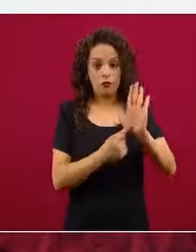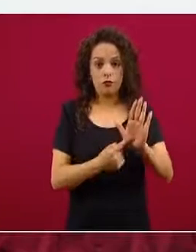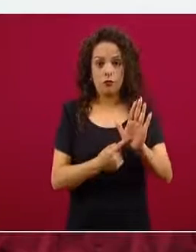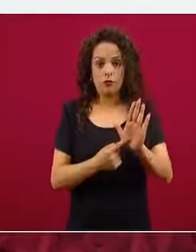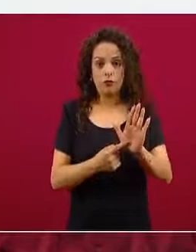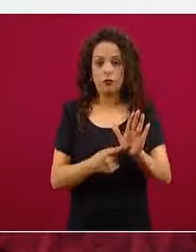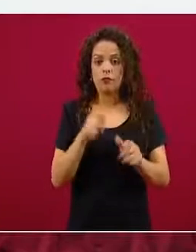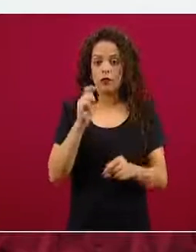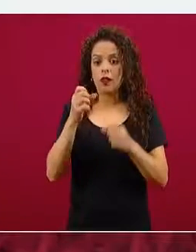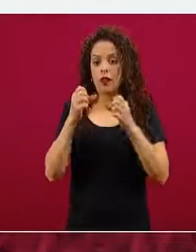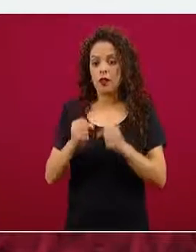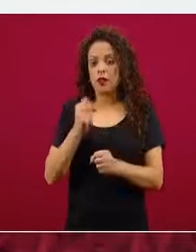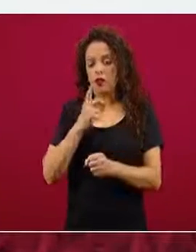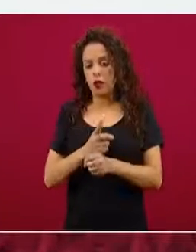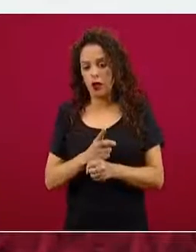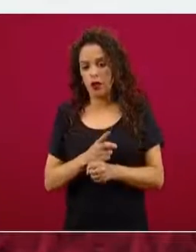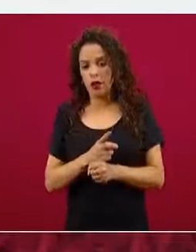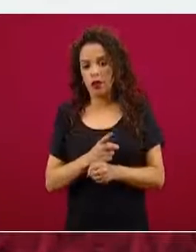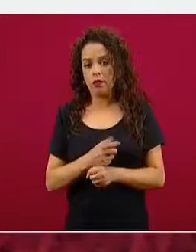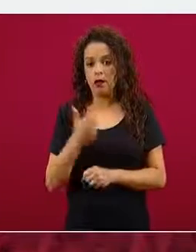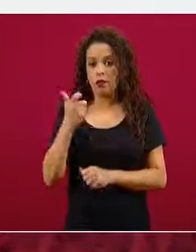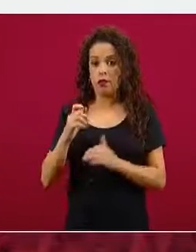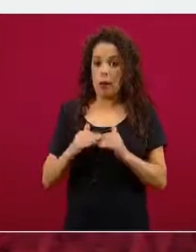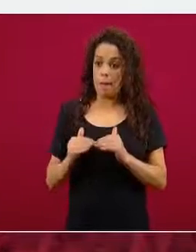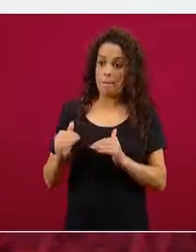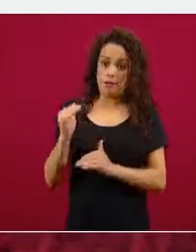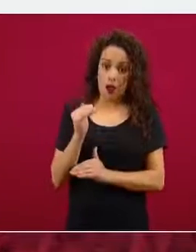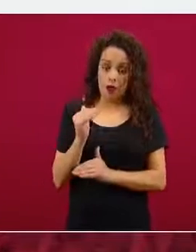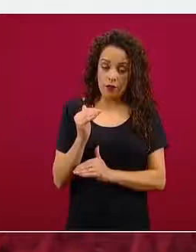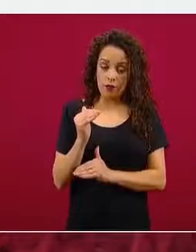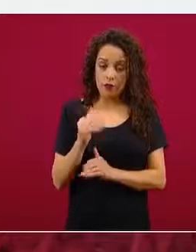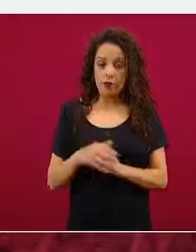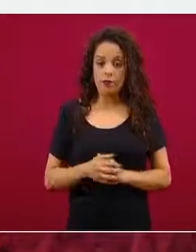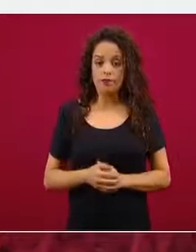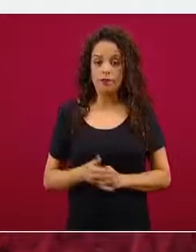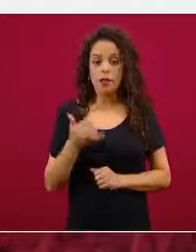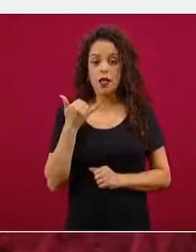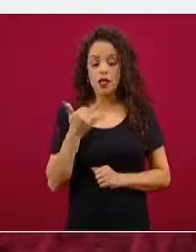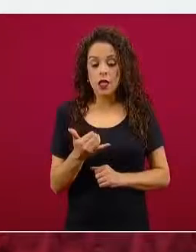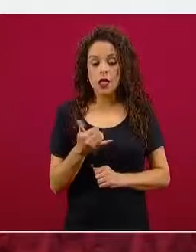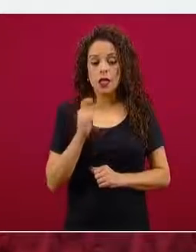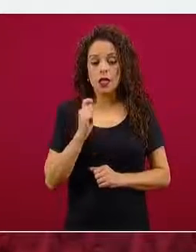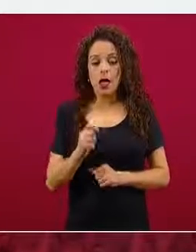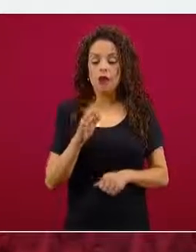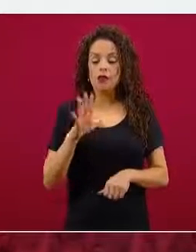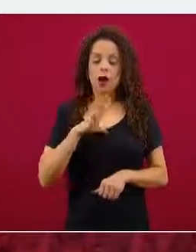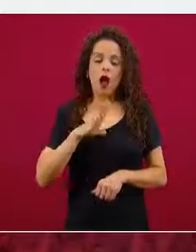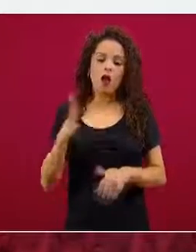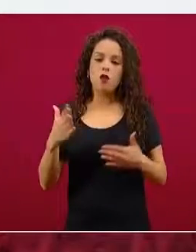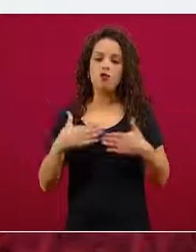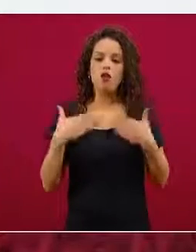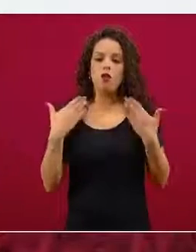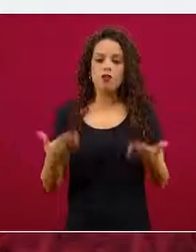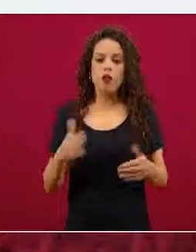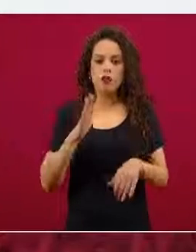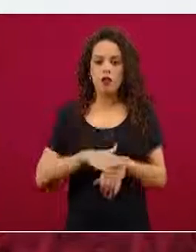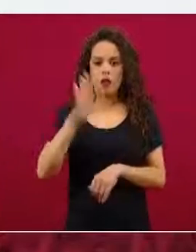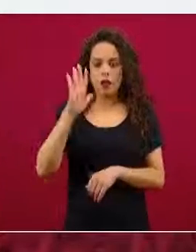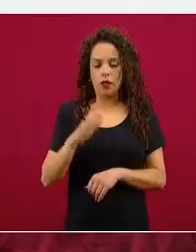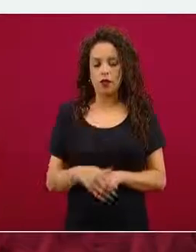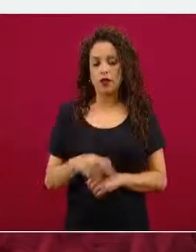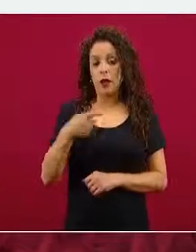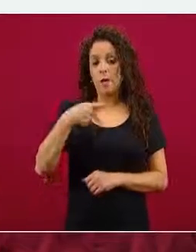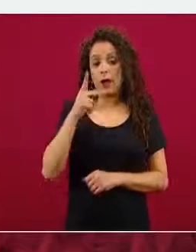la seguridad, incrementado los ingresos y se tiene una mayor confianza de acuerdo a encuestas que se